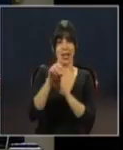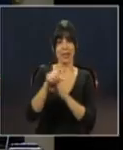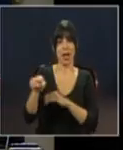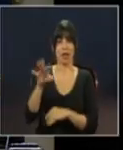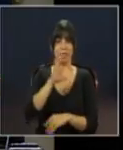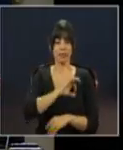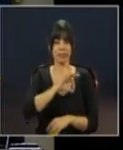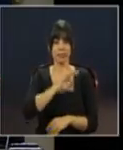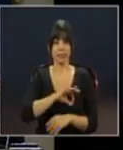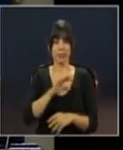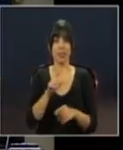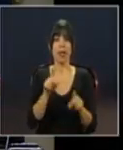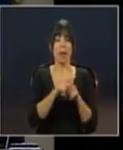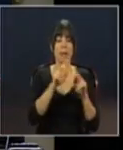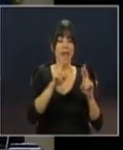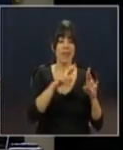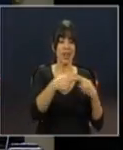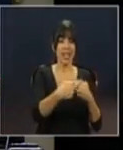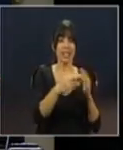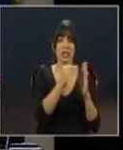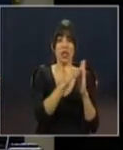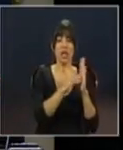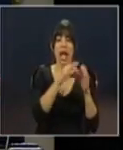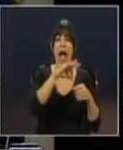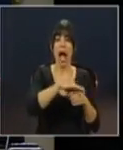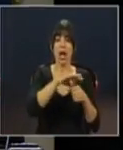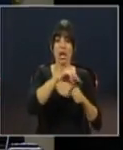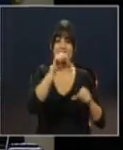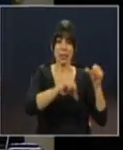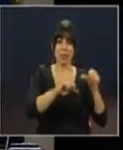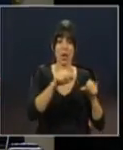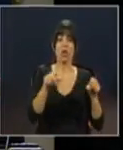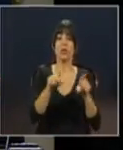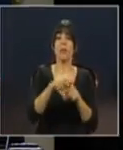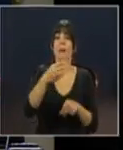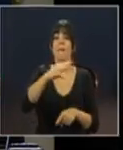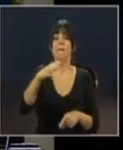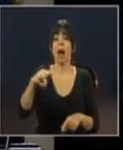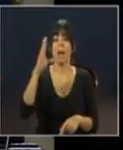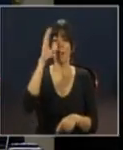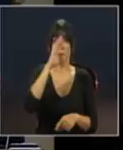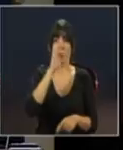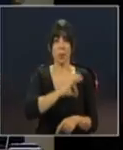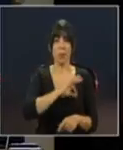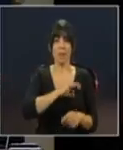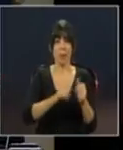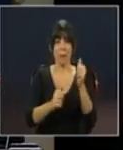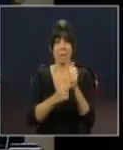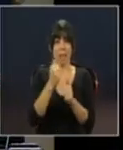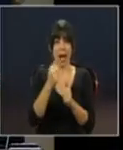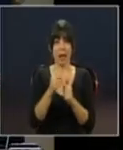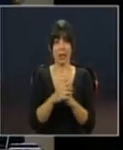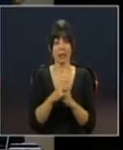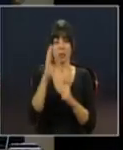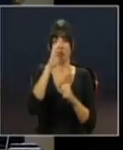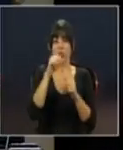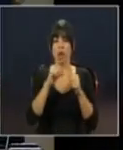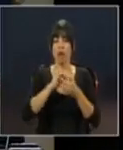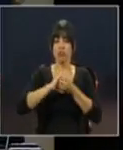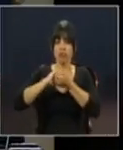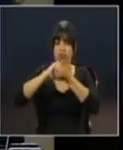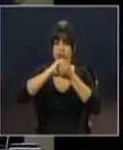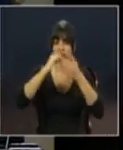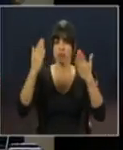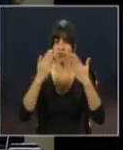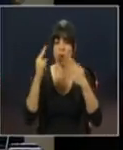en el registro de agroquímicos y buscamos un mejor ordenamiento del mar con el fin de aprovechar en un marco de sostenibilidad